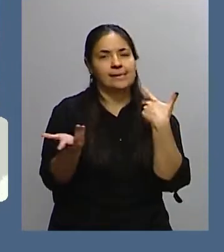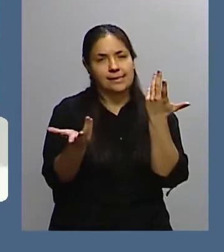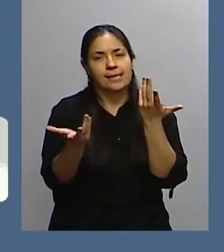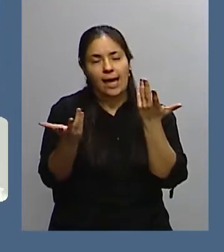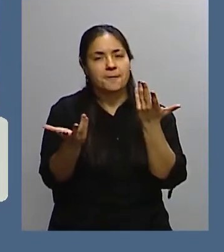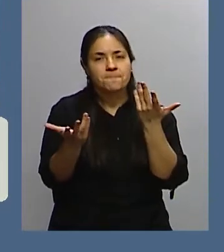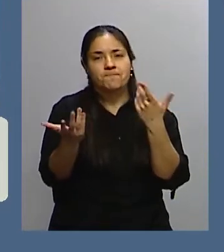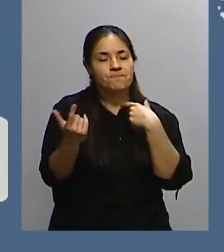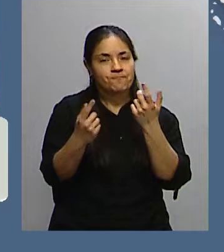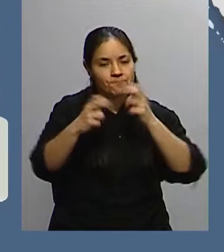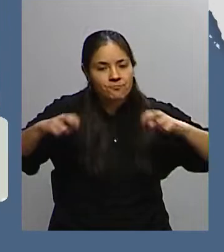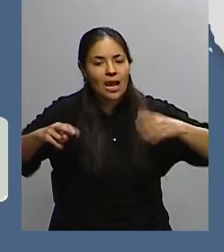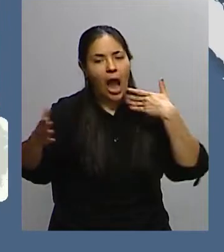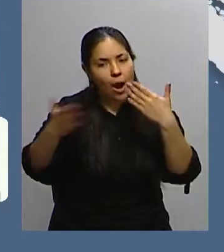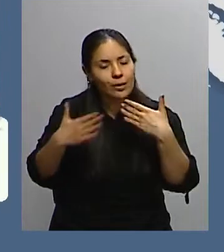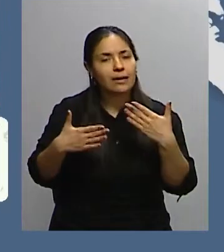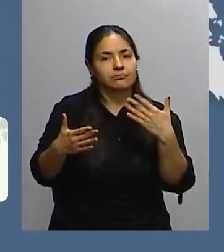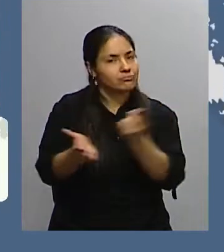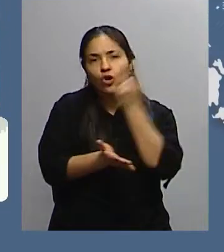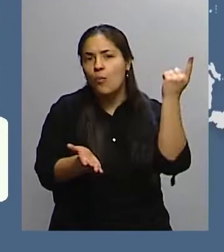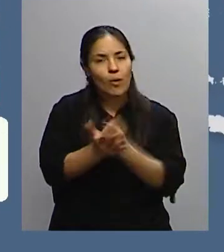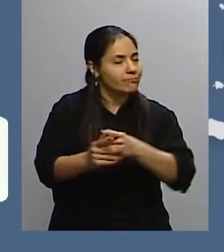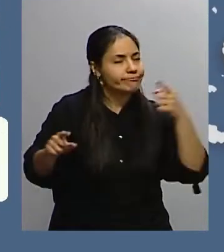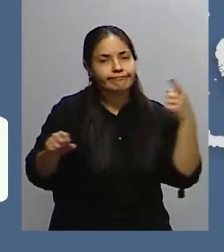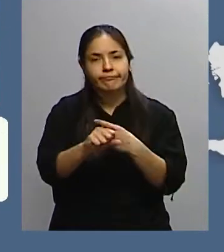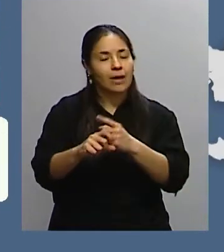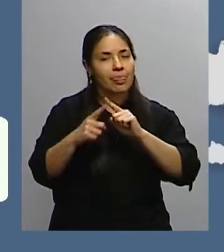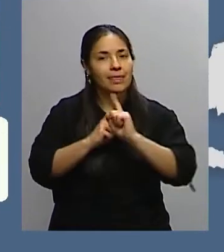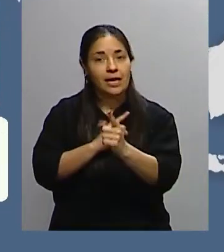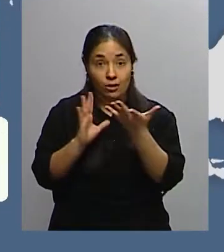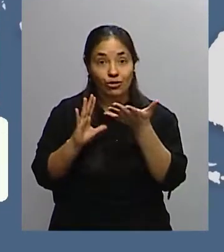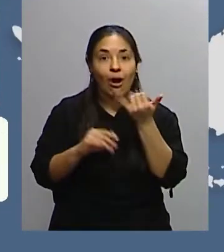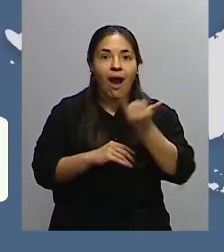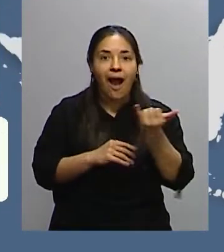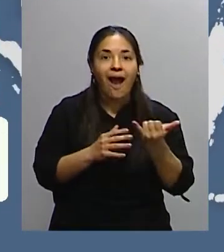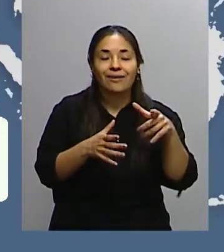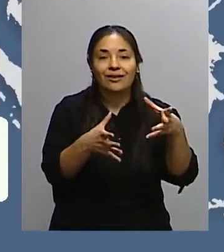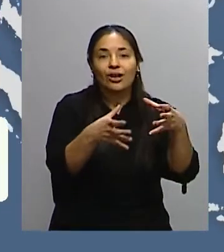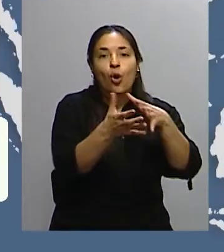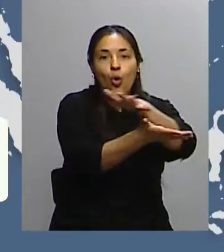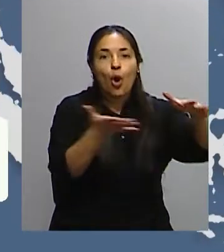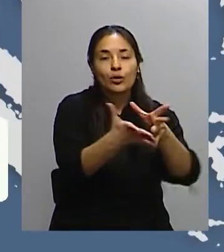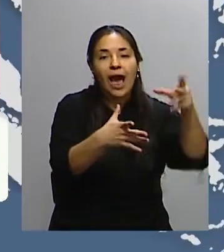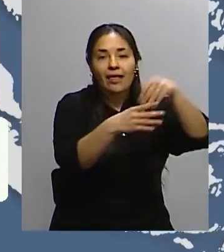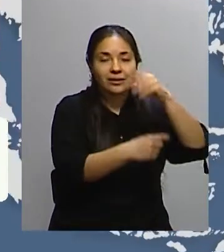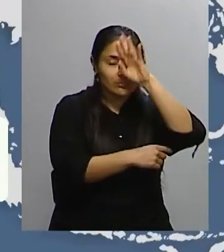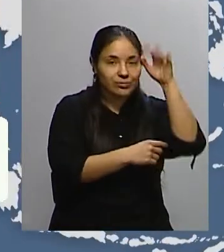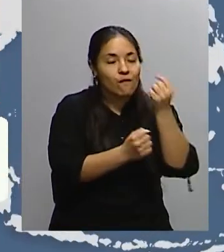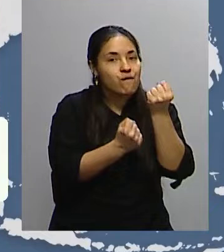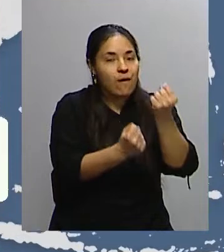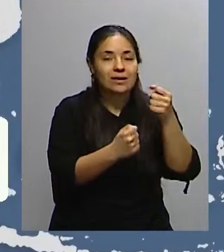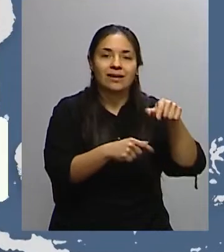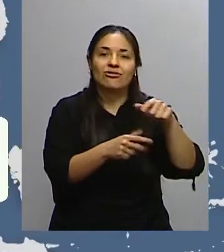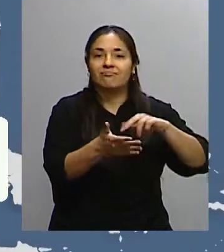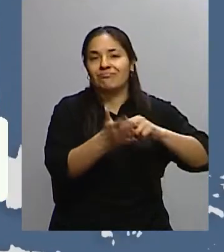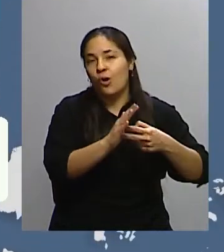donde con el Estado no se puede pactar. Entonces hay una división ideológica muy fuerte en el pueblo mapuche y eso complica bastante